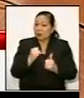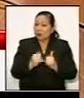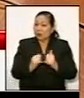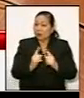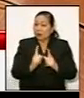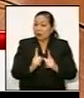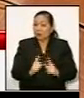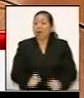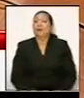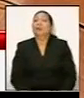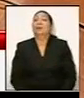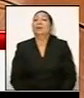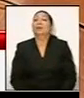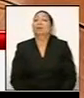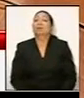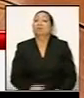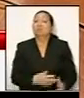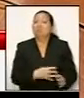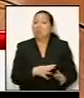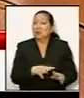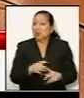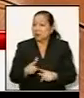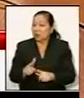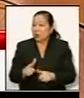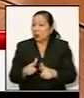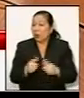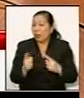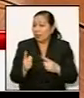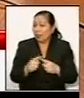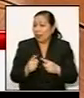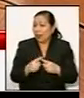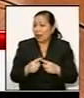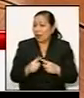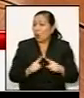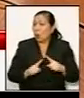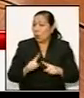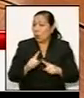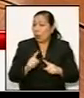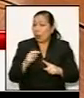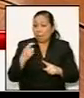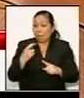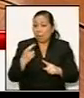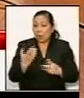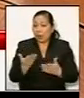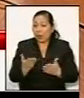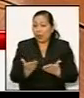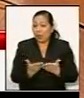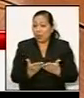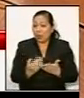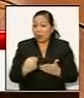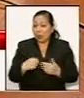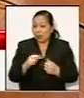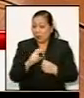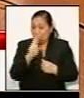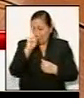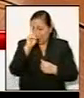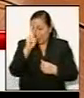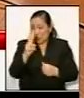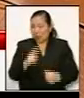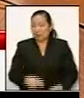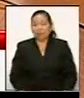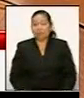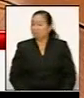armado o guerrilla en lugar de terrorismo en alguna área o política educativa de nuestro país